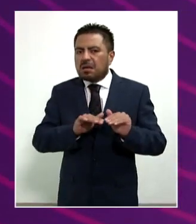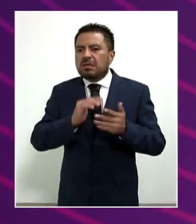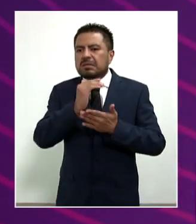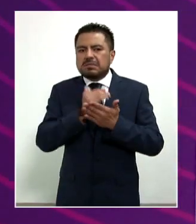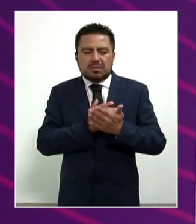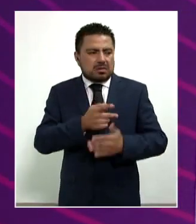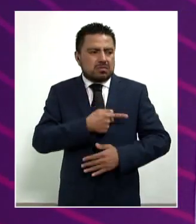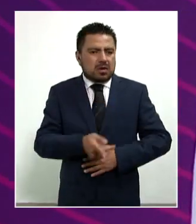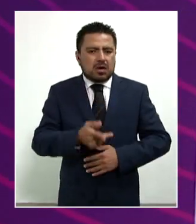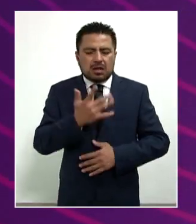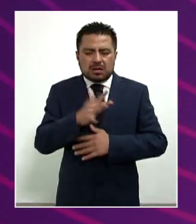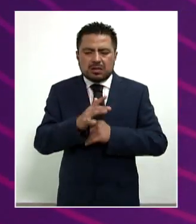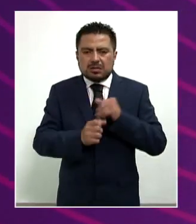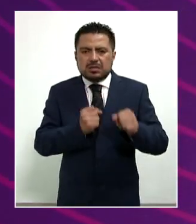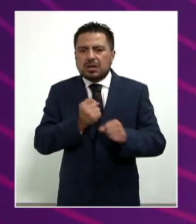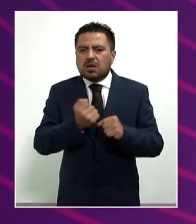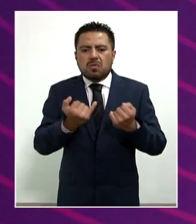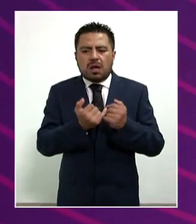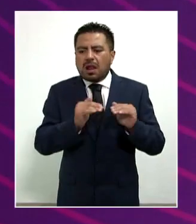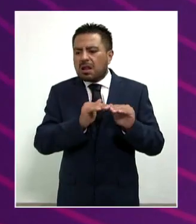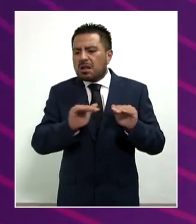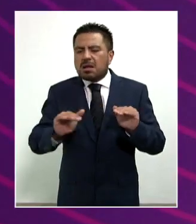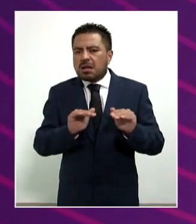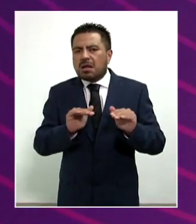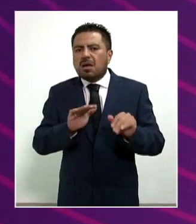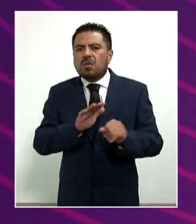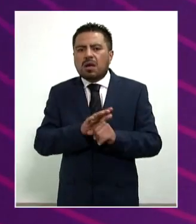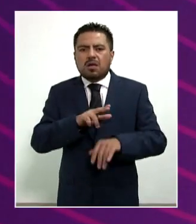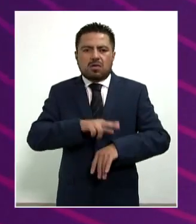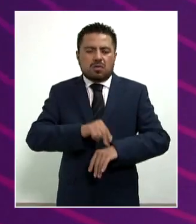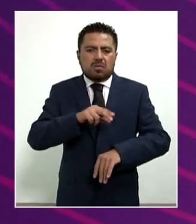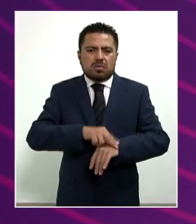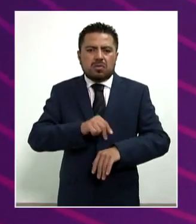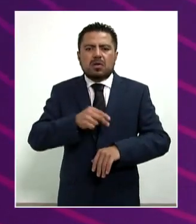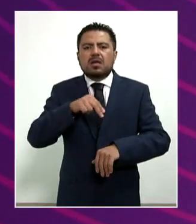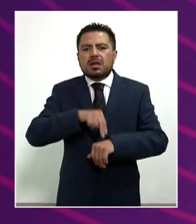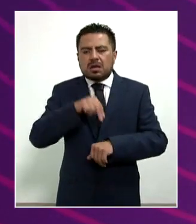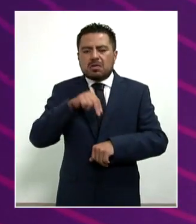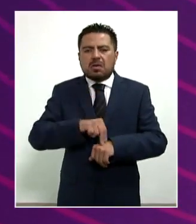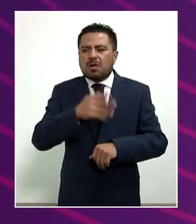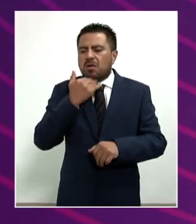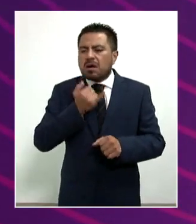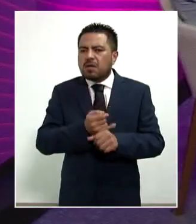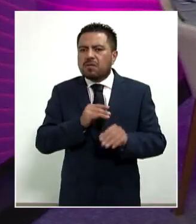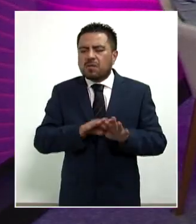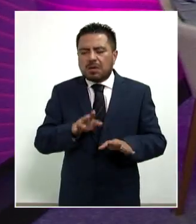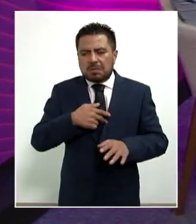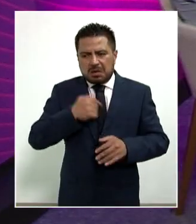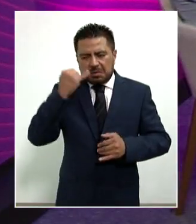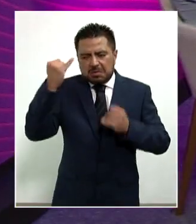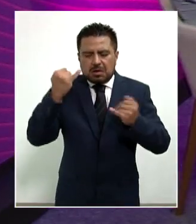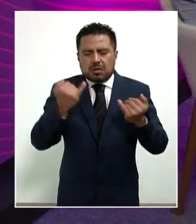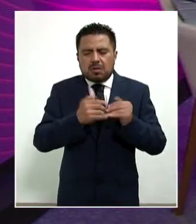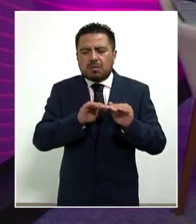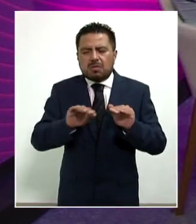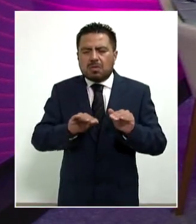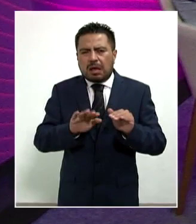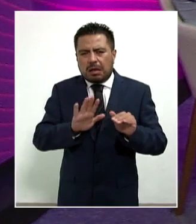reducciones de pobreza en estos 10 años, estamos igualito que Honduras, y en Nicaragua no hay datos, pero no se pueden imaginar que más o menos